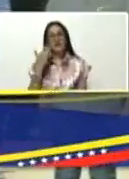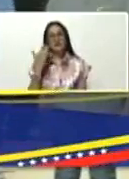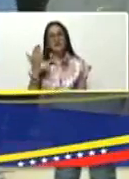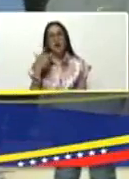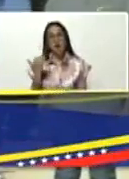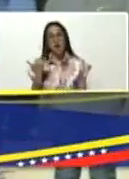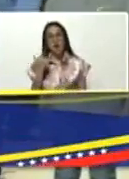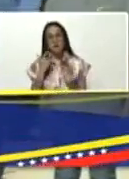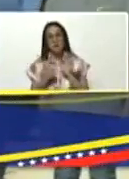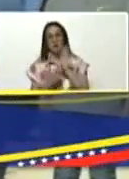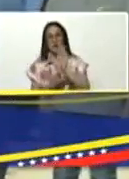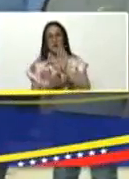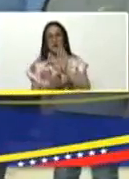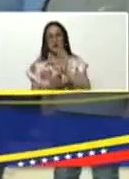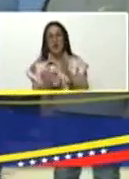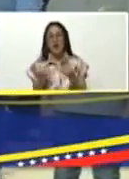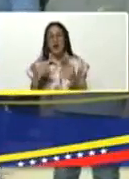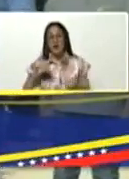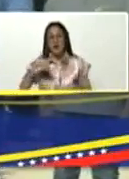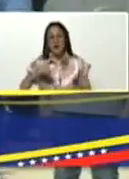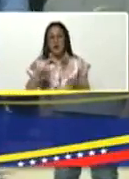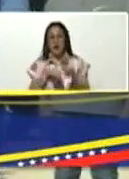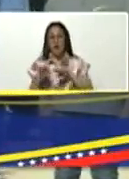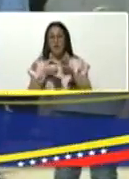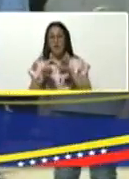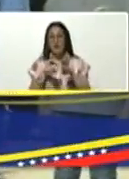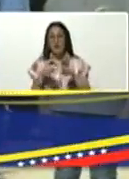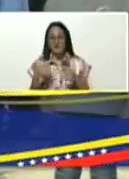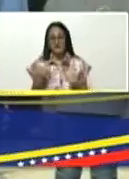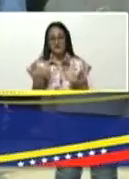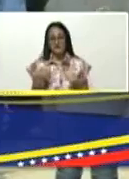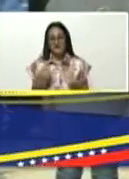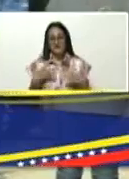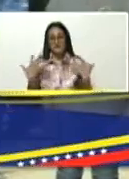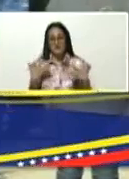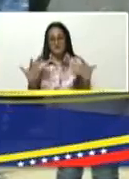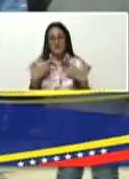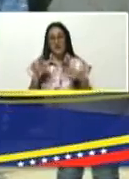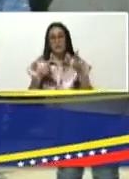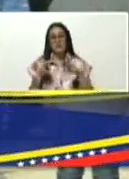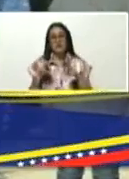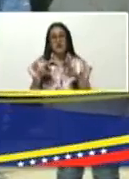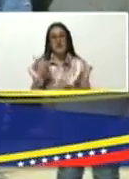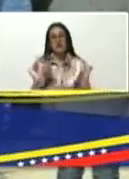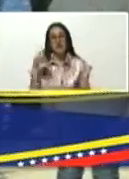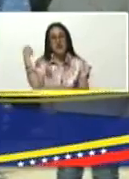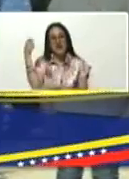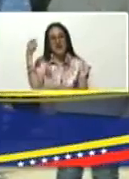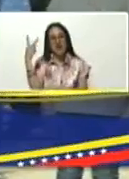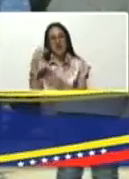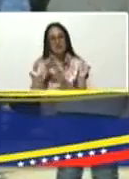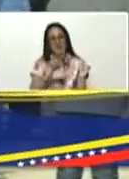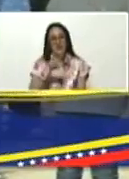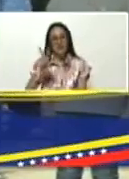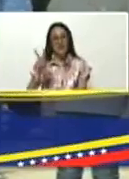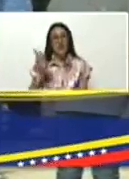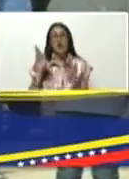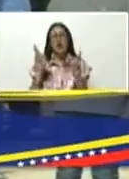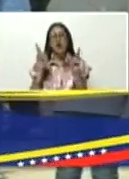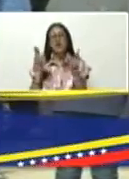¿verdad? Así que en Cojedes estamos contentos por la Expo Venezuela Llanera 2022 y esperamos